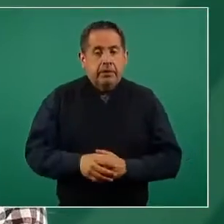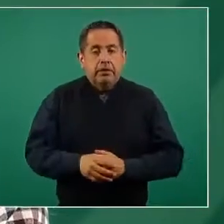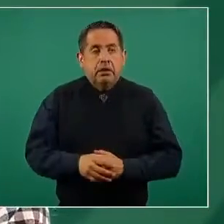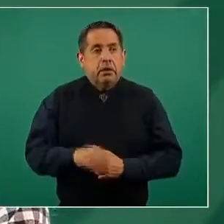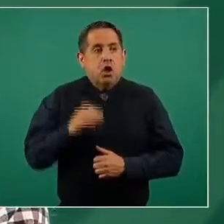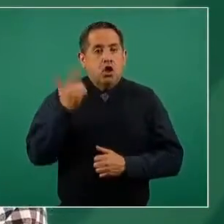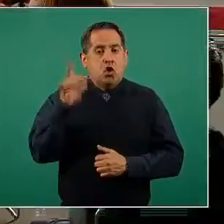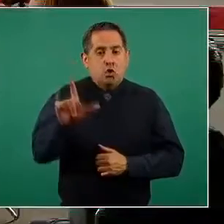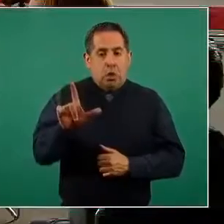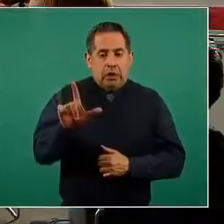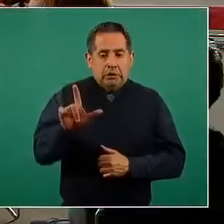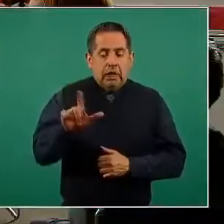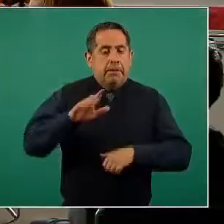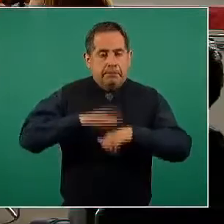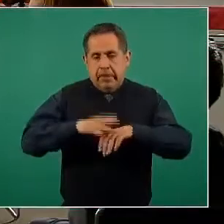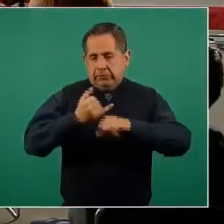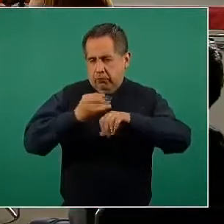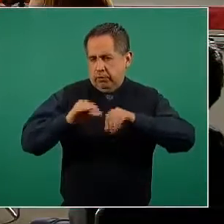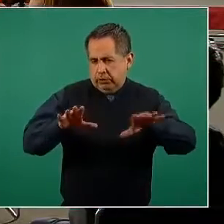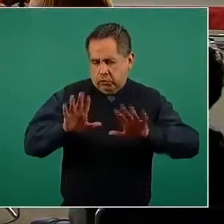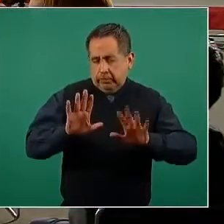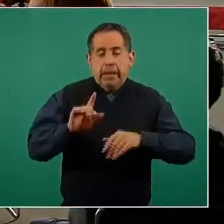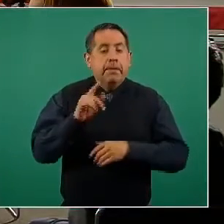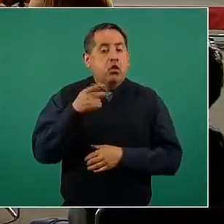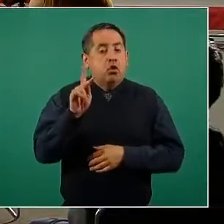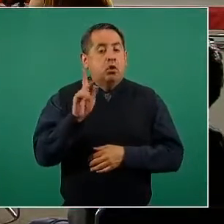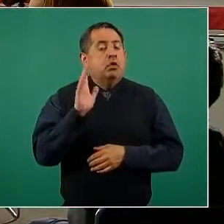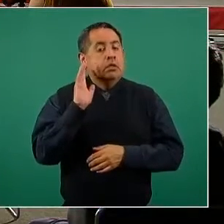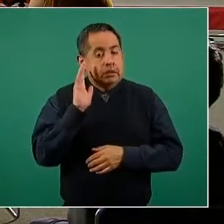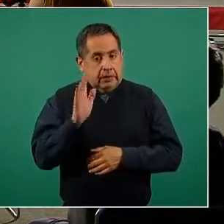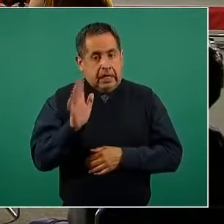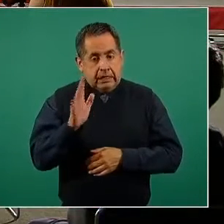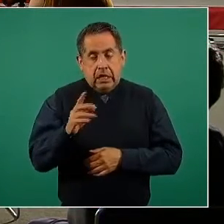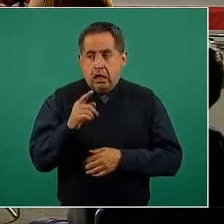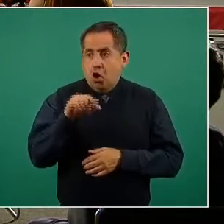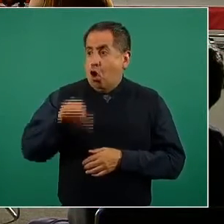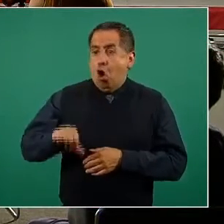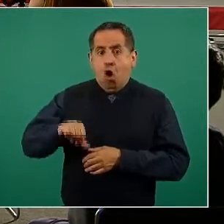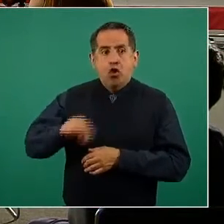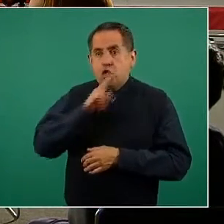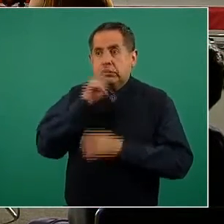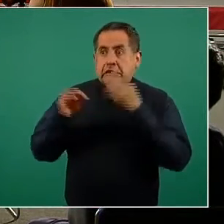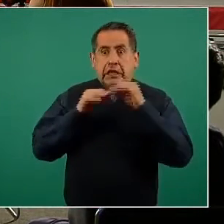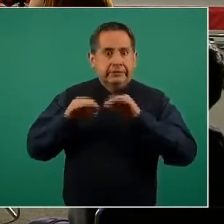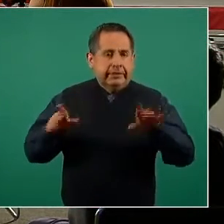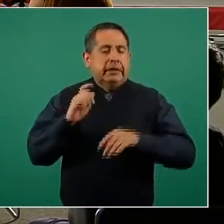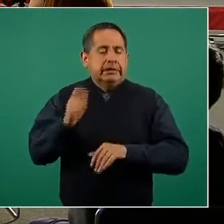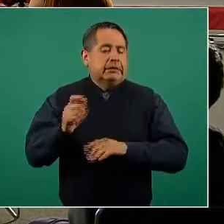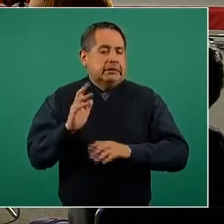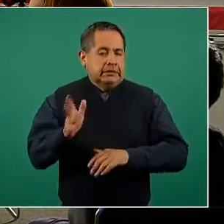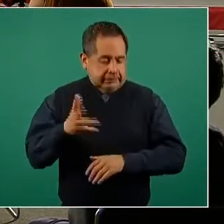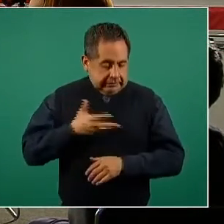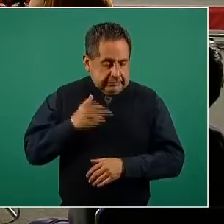El lunes daremos más información, pero tenemos ya algo que hoy circuló en noticias,